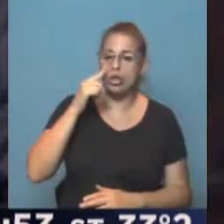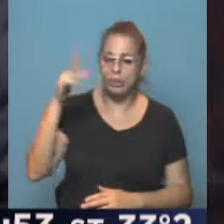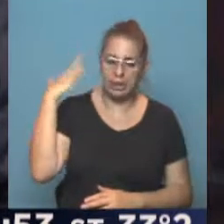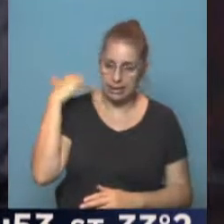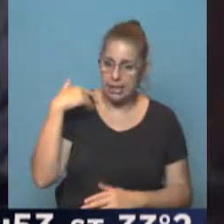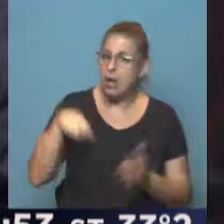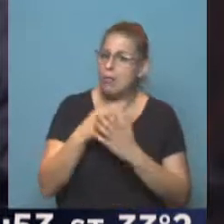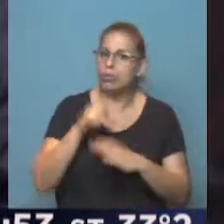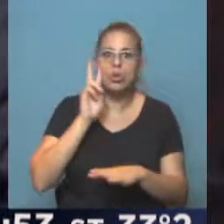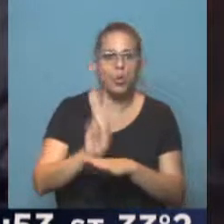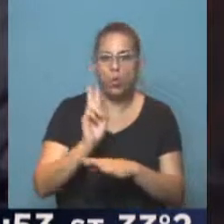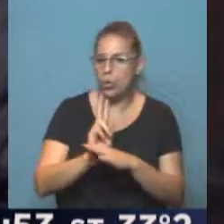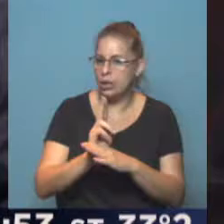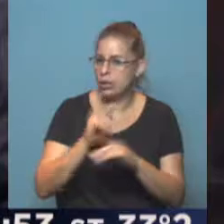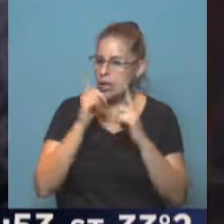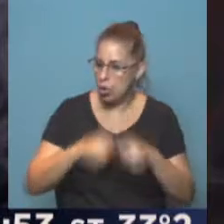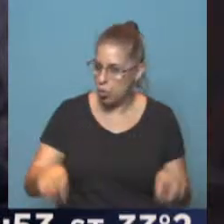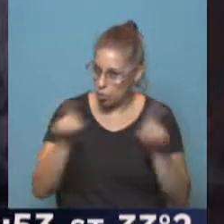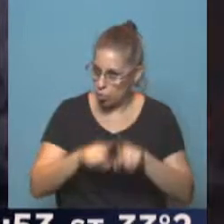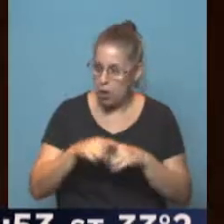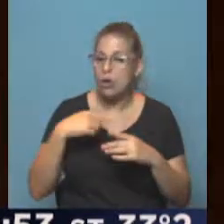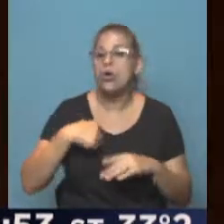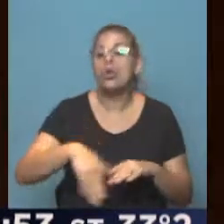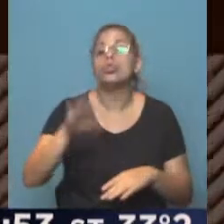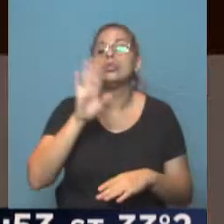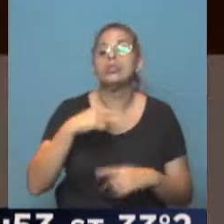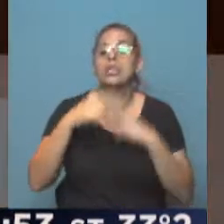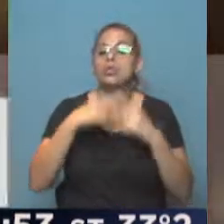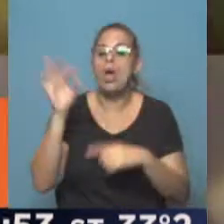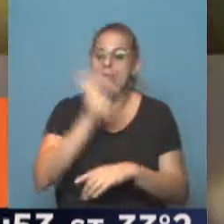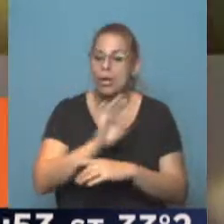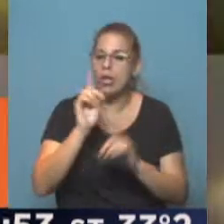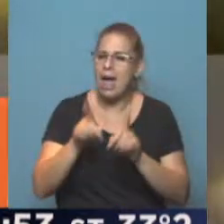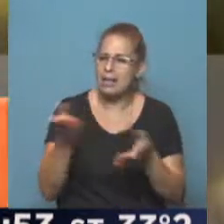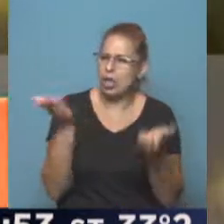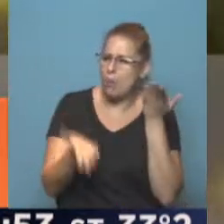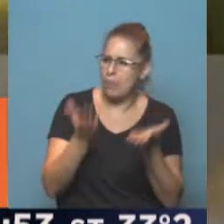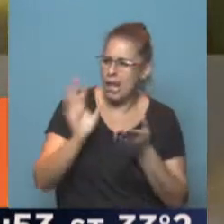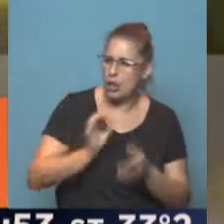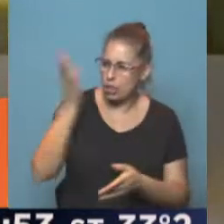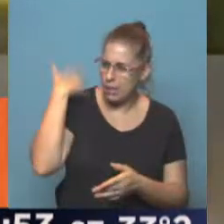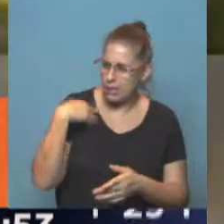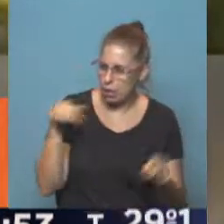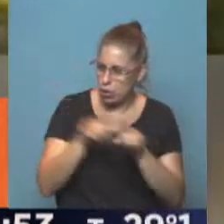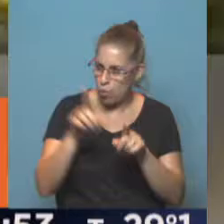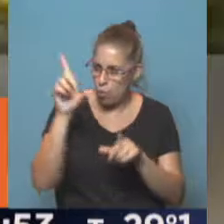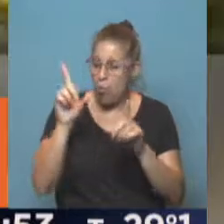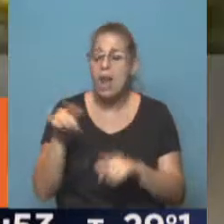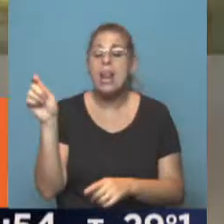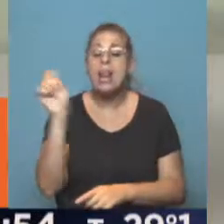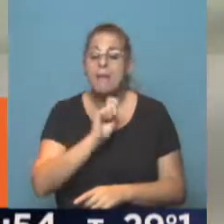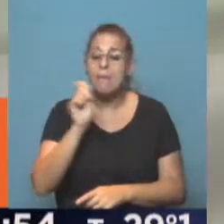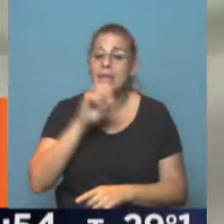hay que extremar los cuidados porque esto sigue si bien para esta misma fecha del año pasado las cifras de casos de dengue